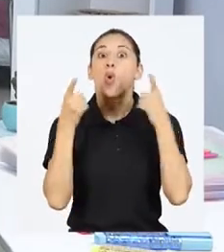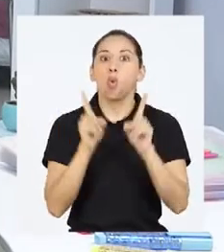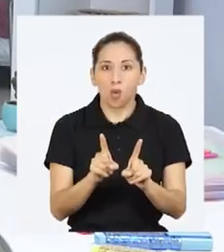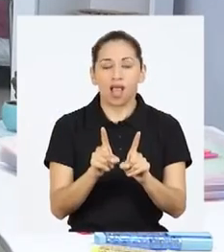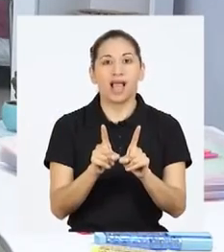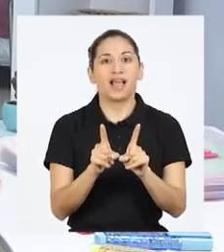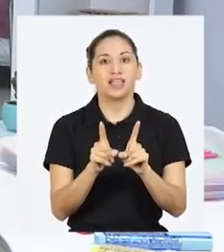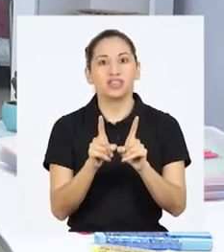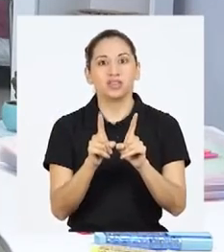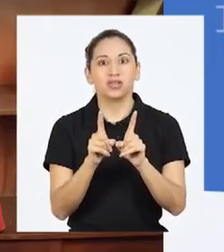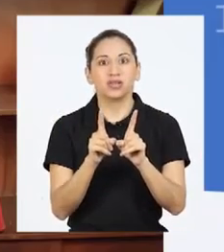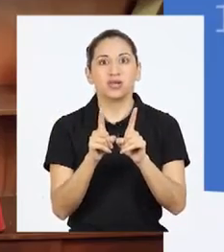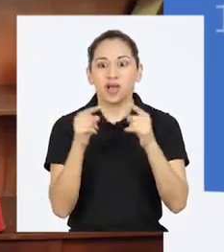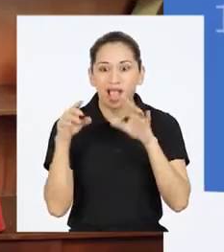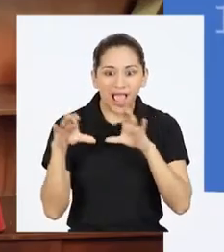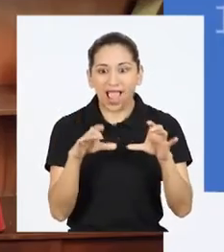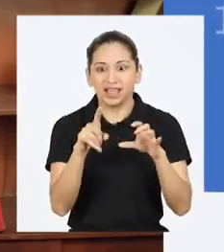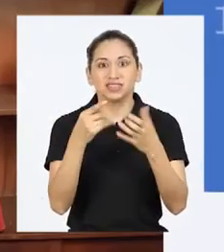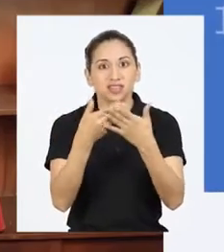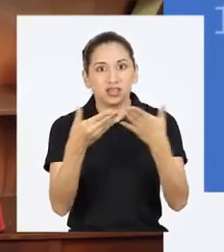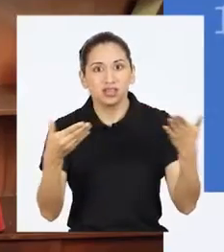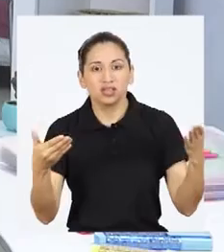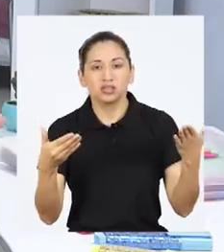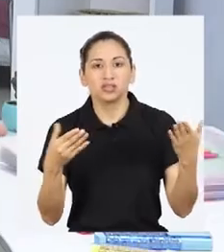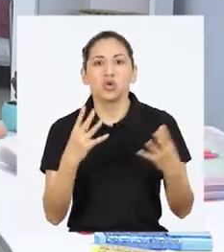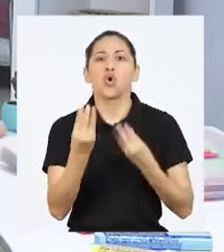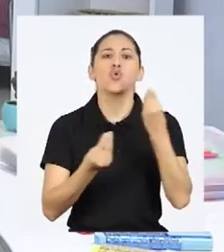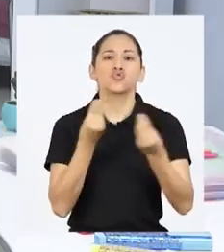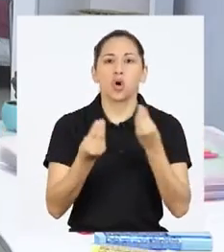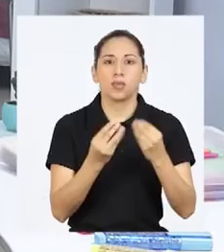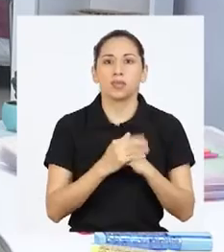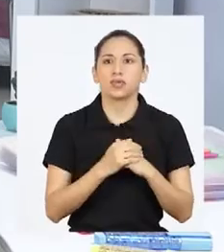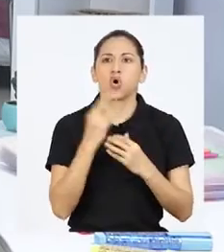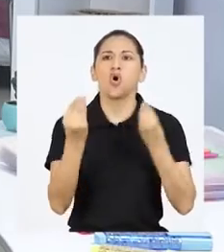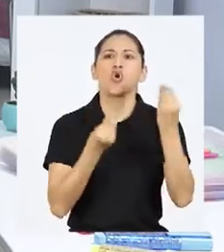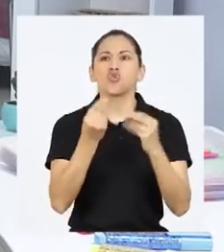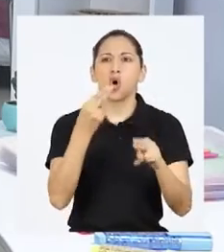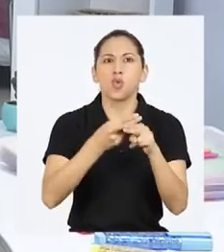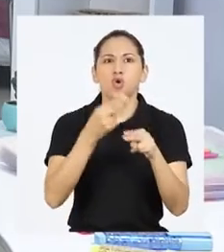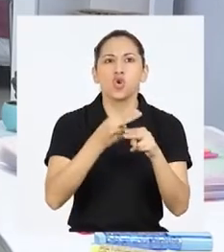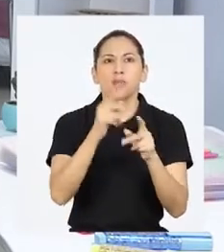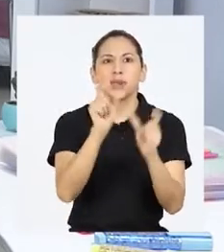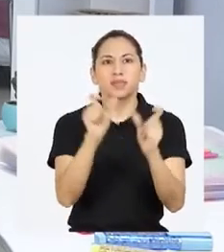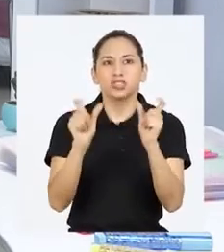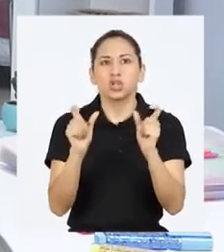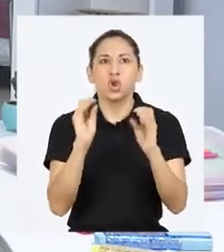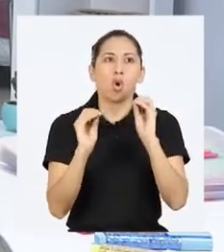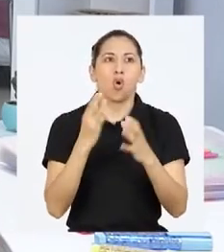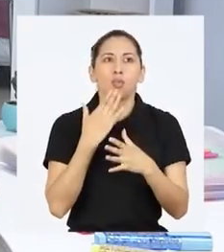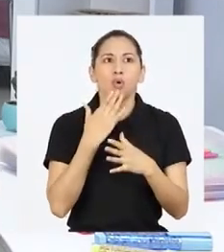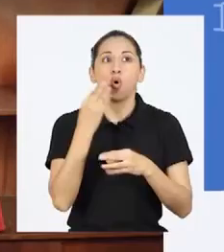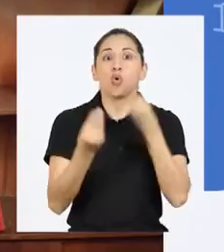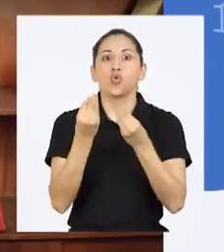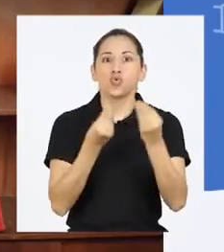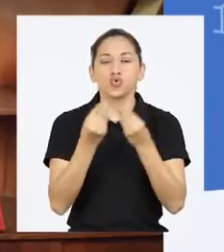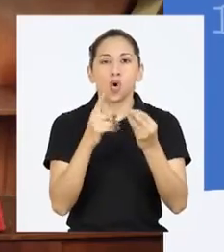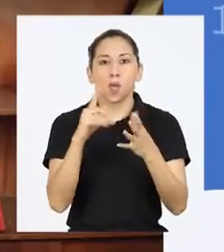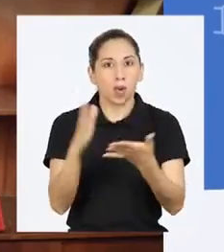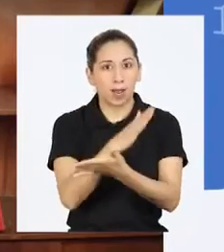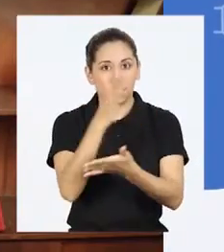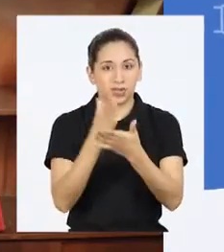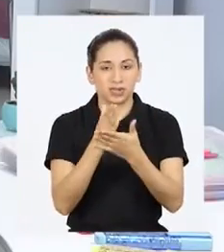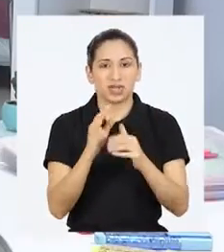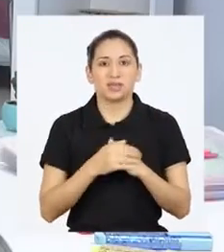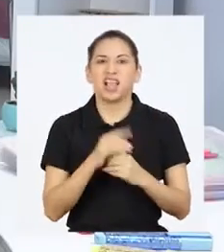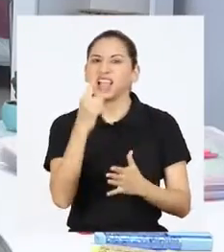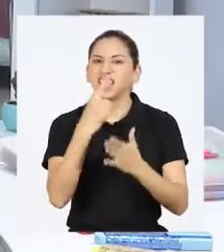¿Cuándo transcurre la acción? Con ¿cómo? ¿Cómo se llama el protagonista? ¿O cómo es el desenlace? Con ¿por